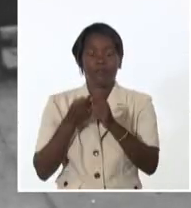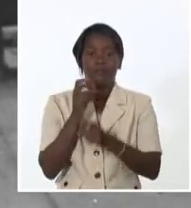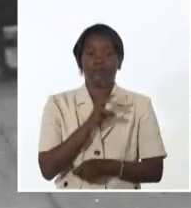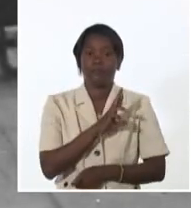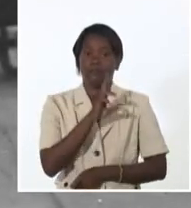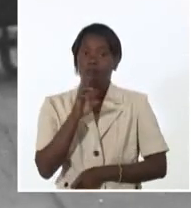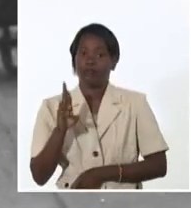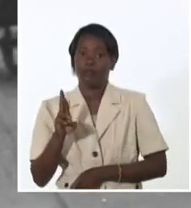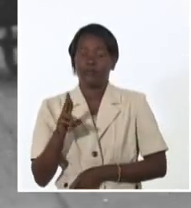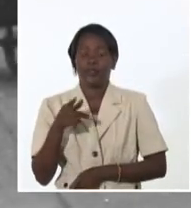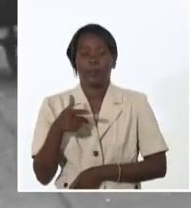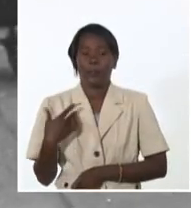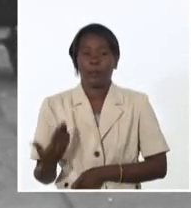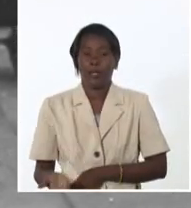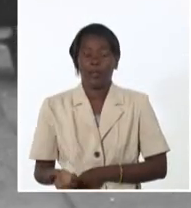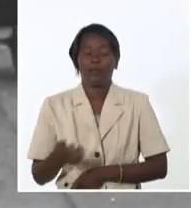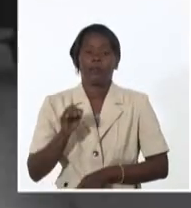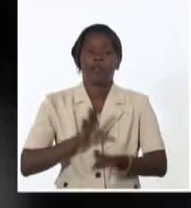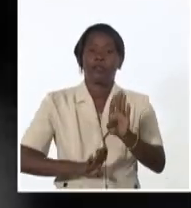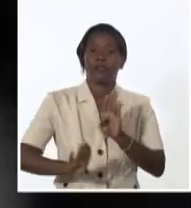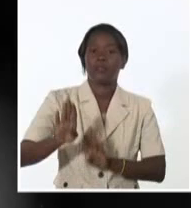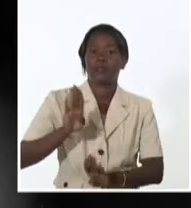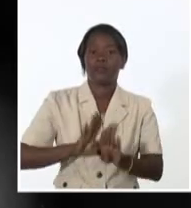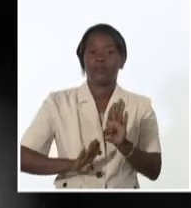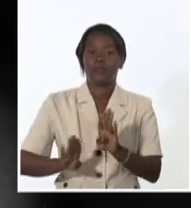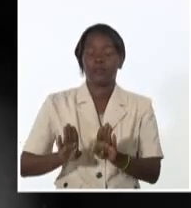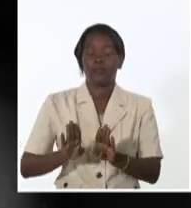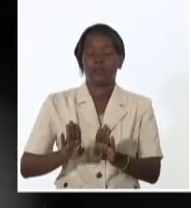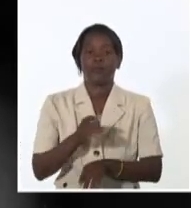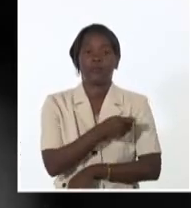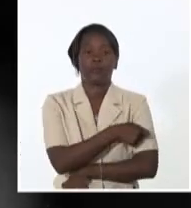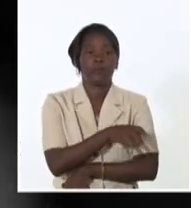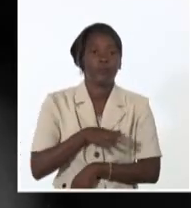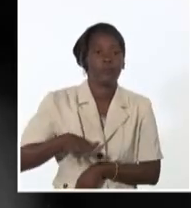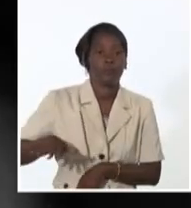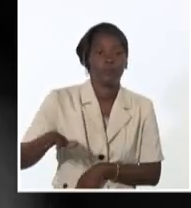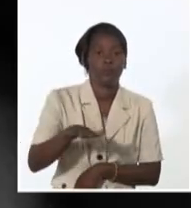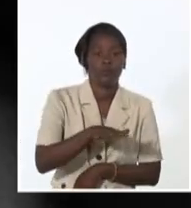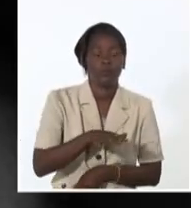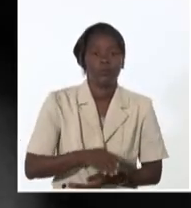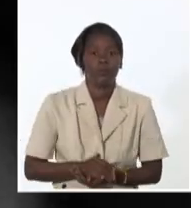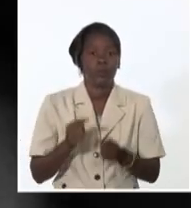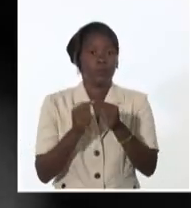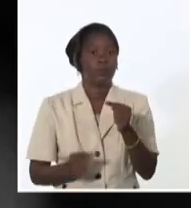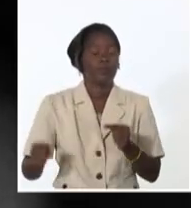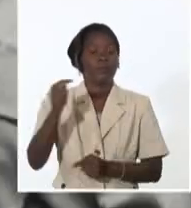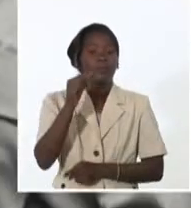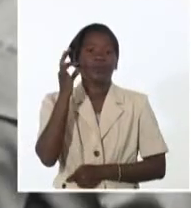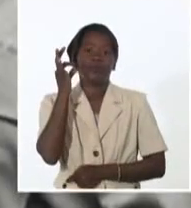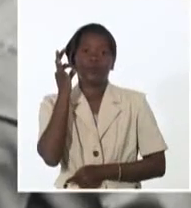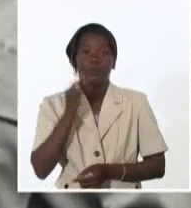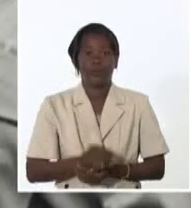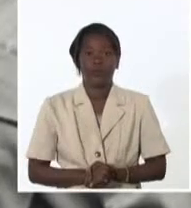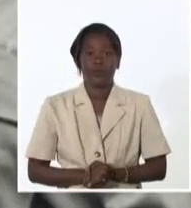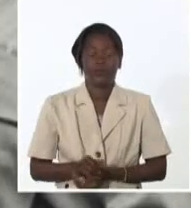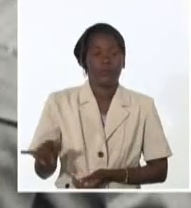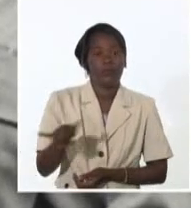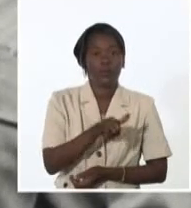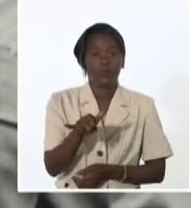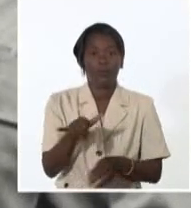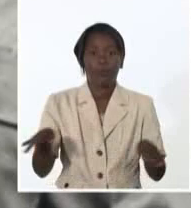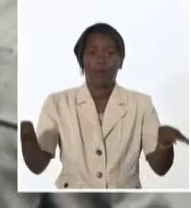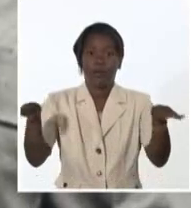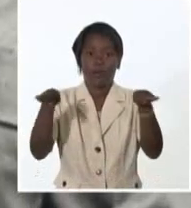para saldar deudas con el descanso, para convertirse en espectadora de los nuevos cambios, ni descontar besos y pasiones